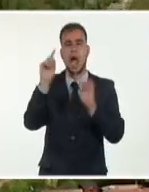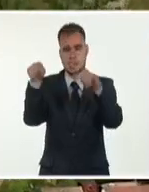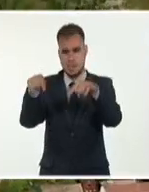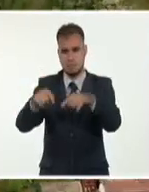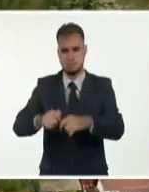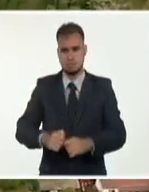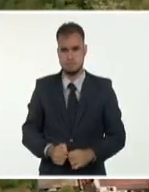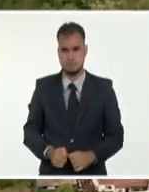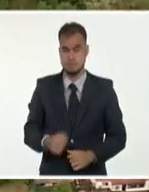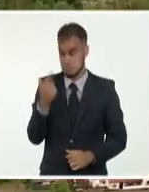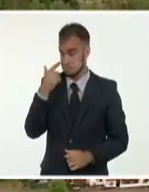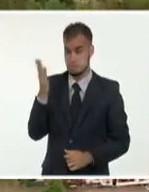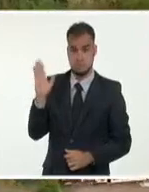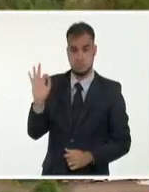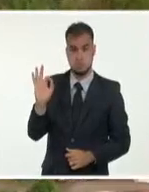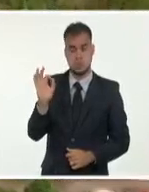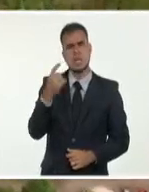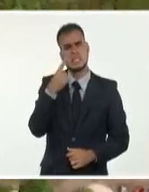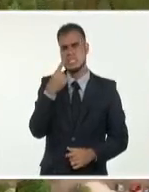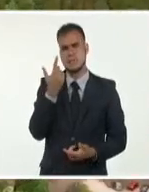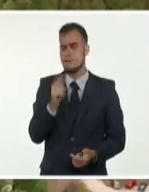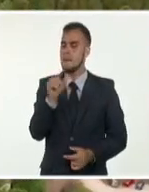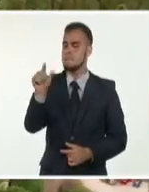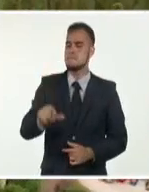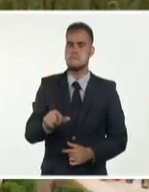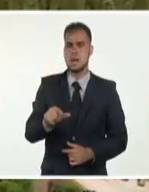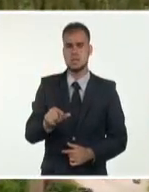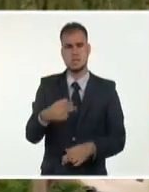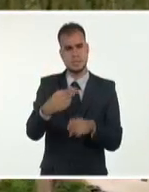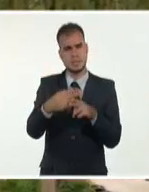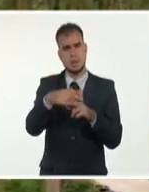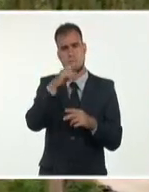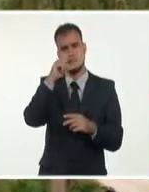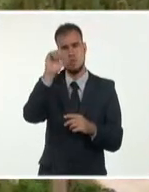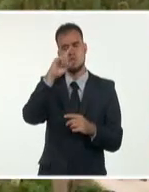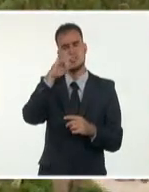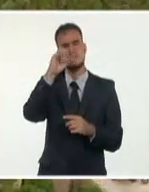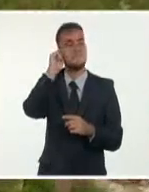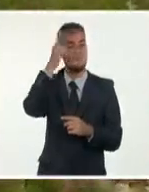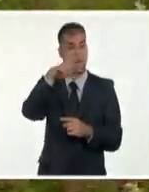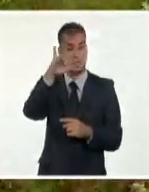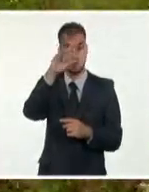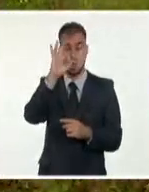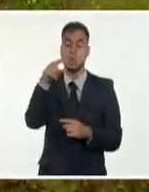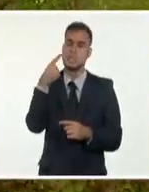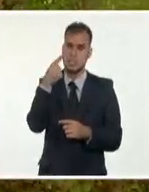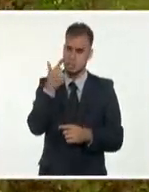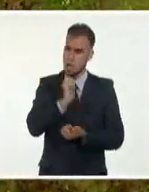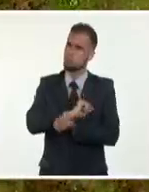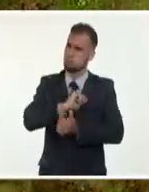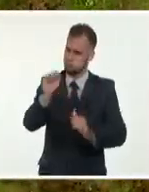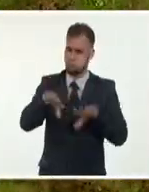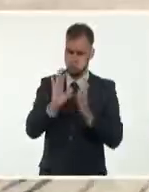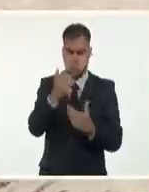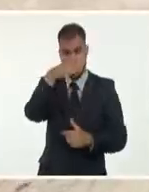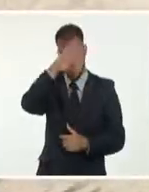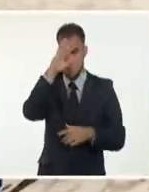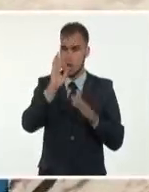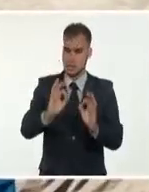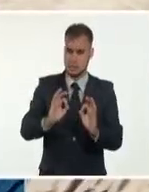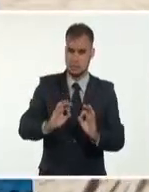enseña que el poeta de ascendencia irlandés bonifacio byrne y sello como símbolo de soberanía de la mayor de las antillas